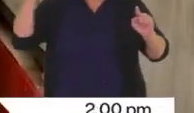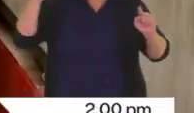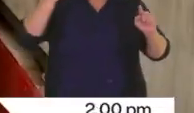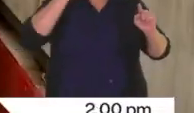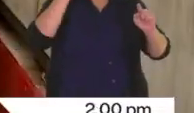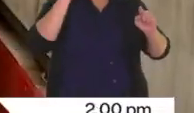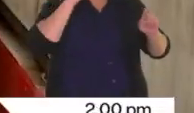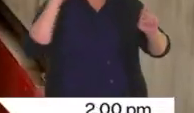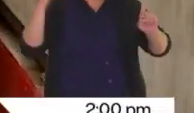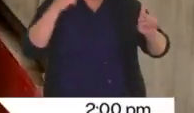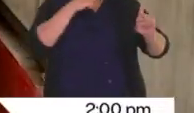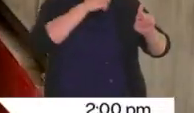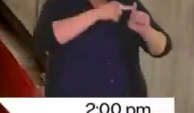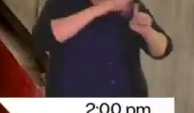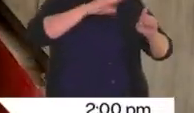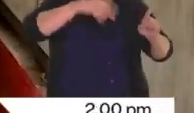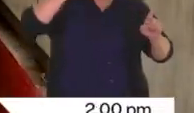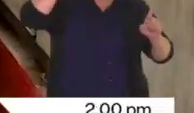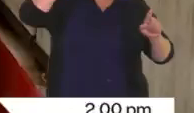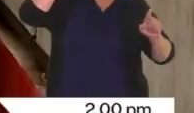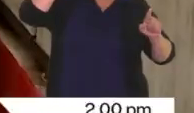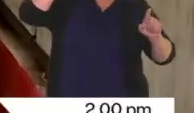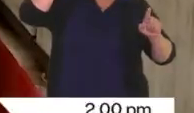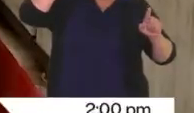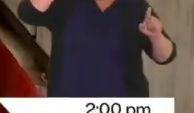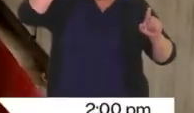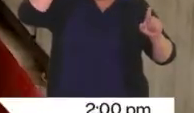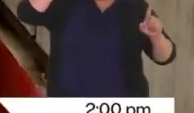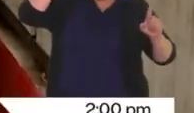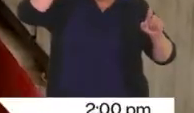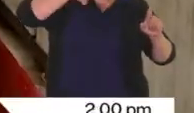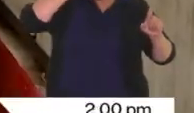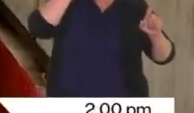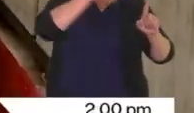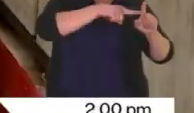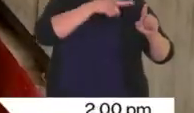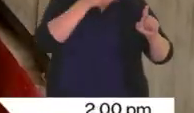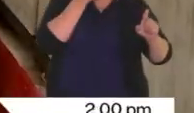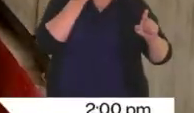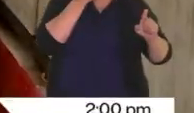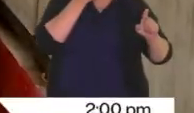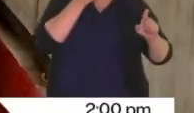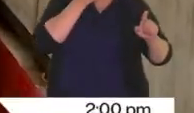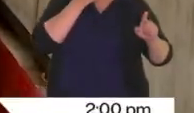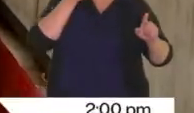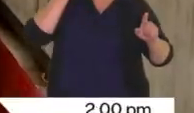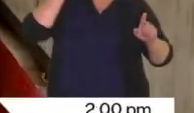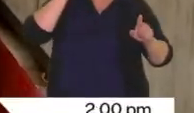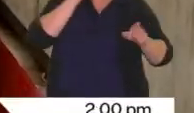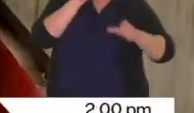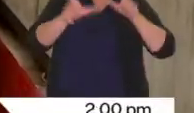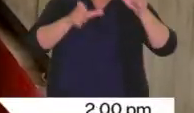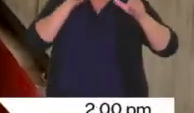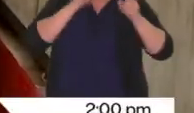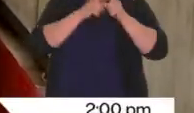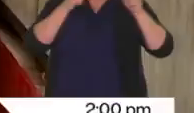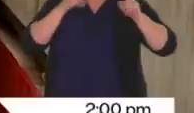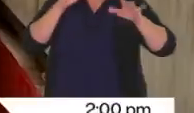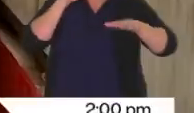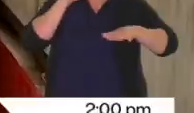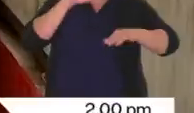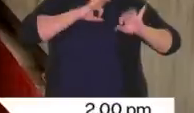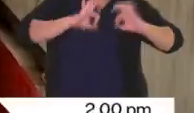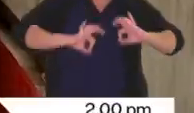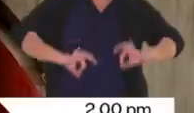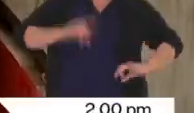jaguar una hembra que fue rescatada en muy malas condiciones producto de Los Traficantes ilegales Los invito para que vean Cómo fue el traslado al que